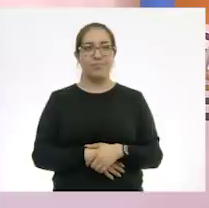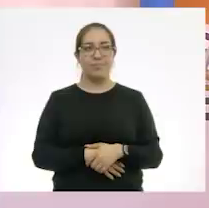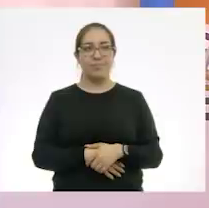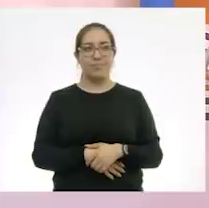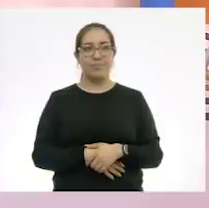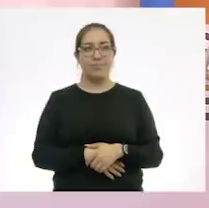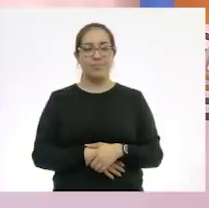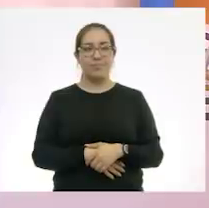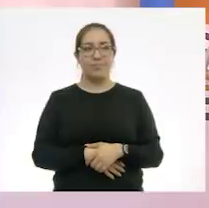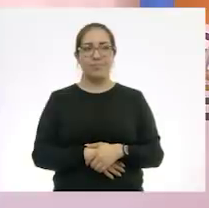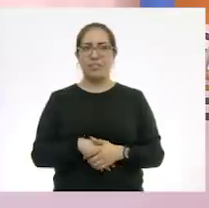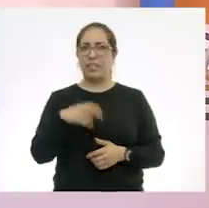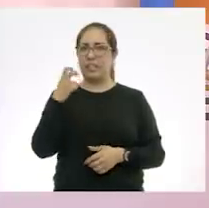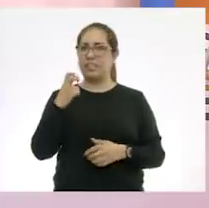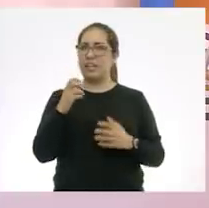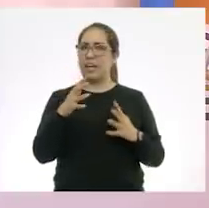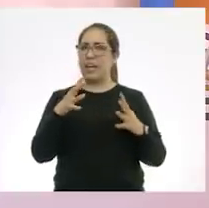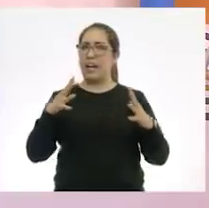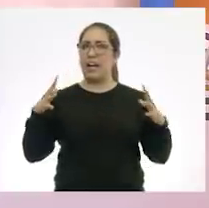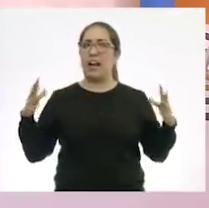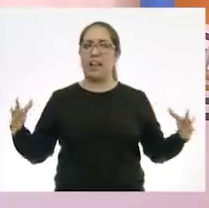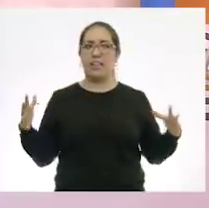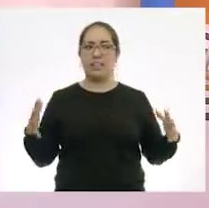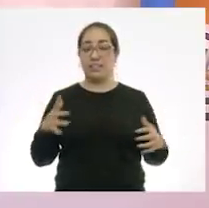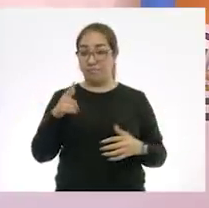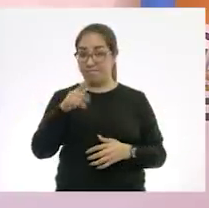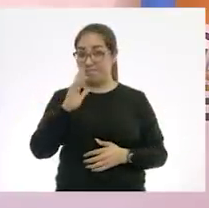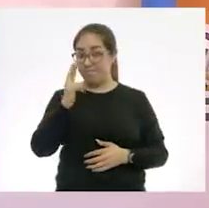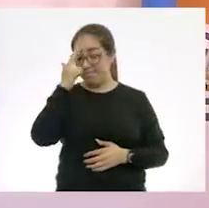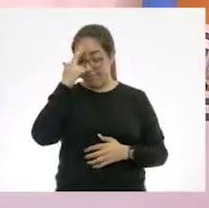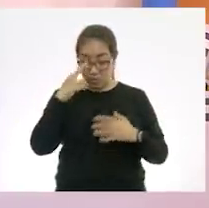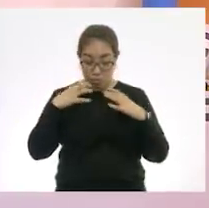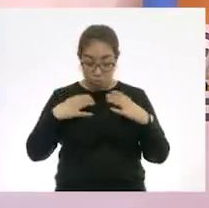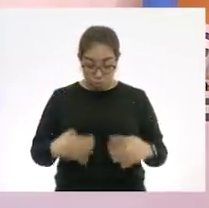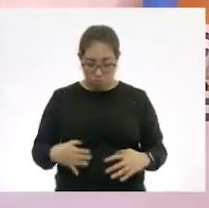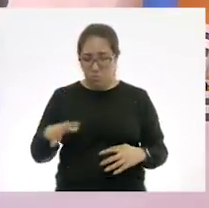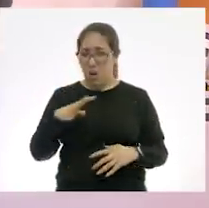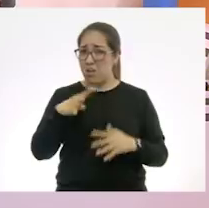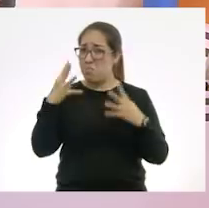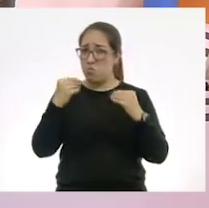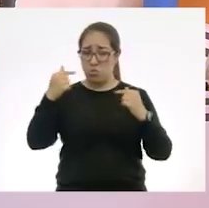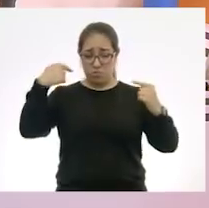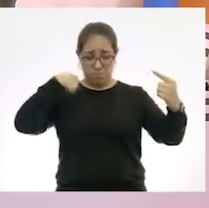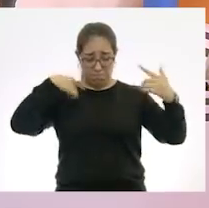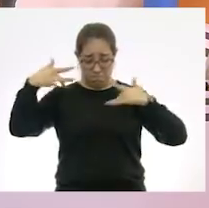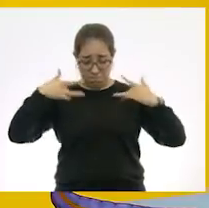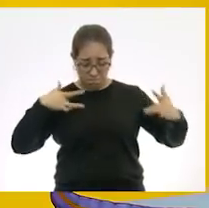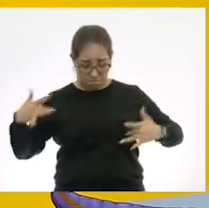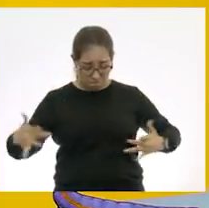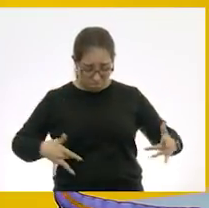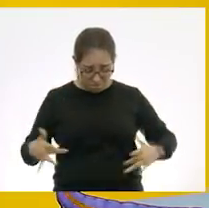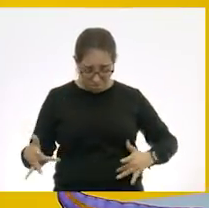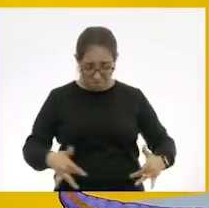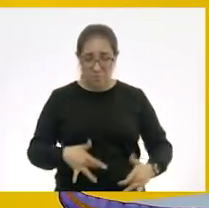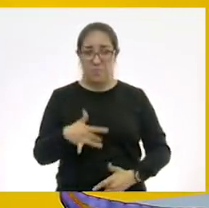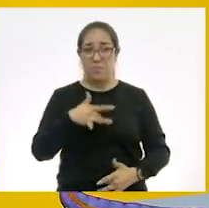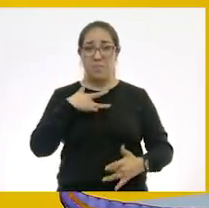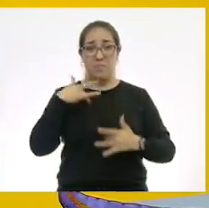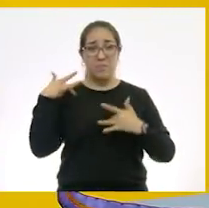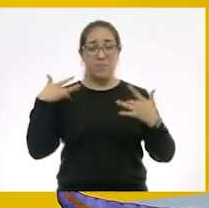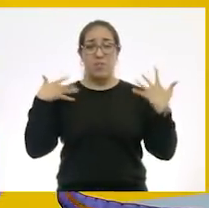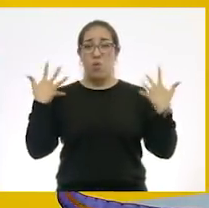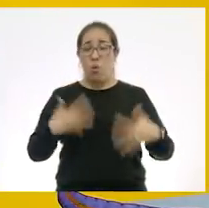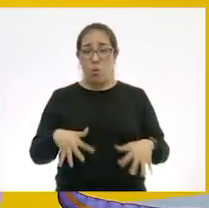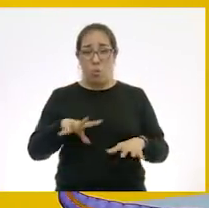Pero esas están muy grandes, ¿verdad? Claro. Hay que recordar que nuestro cuerpo tiene muchos órganos y que es increíble cómo puede caber